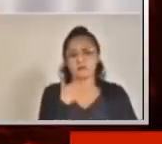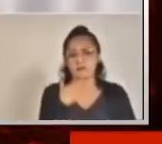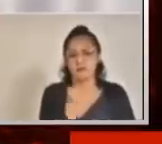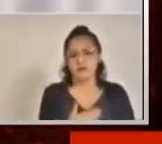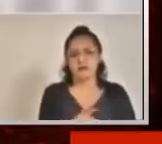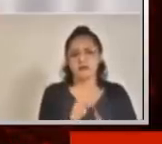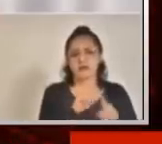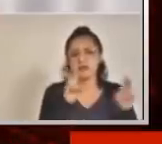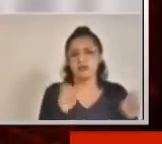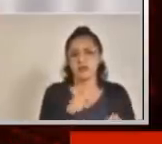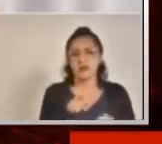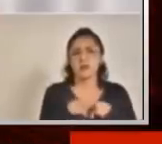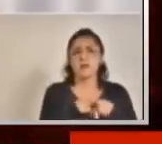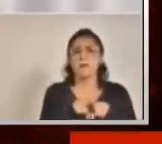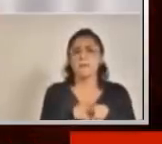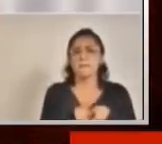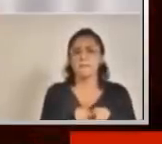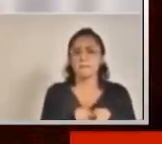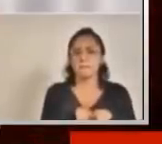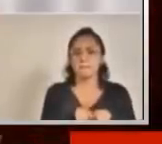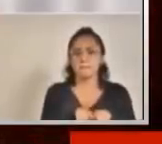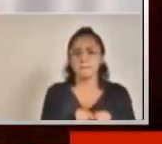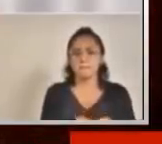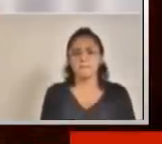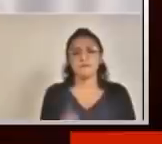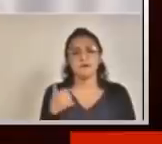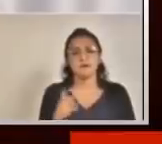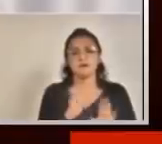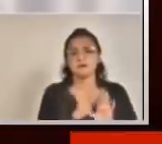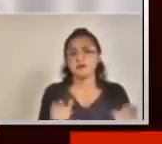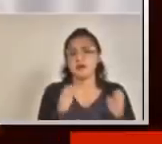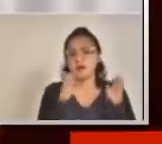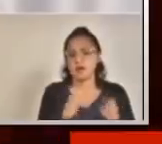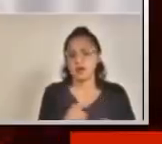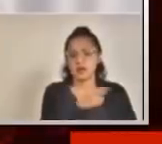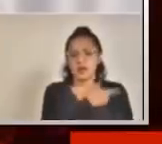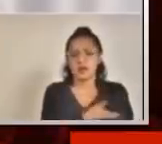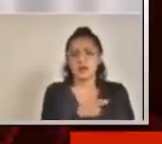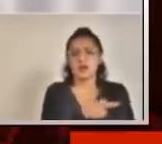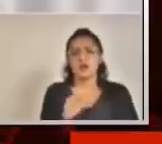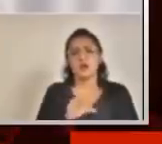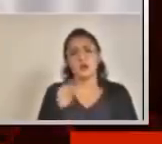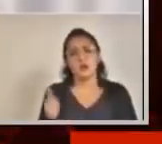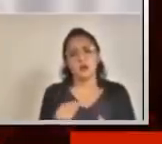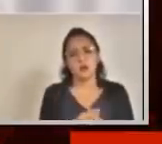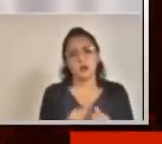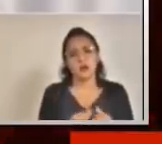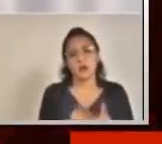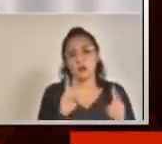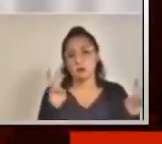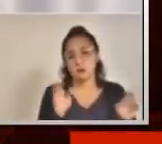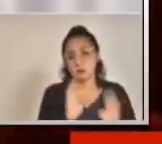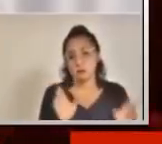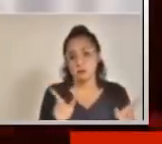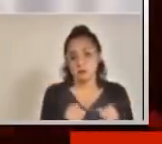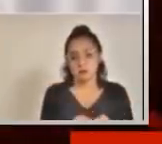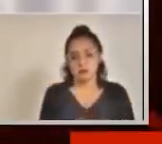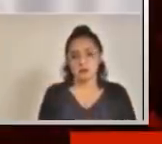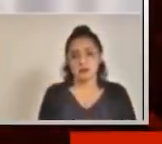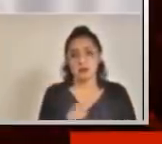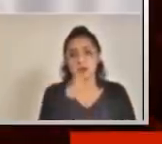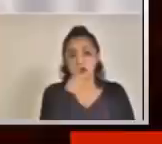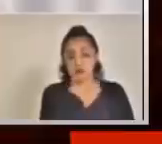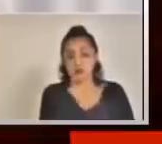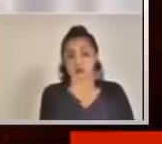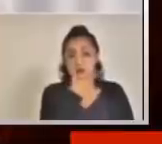el tema de mi hermano y estaba resuelto el otro asunto dice emilio lozoya